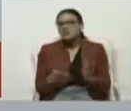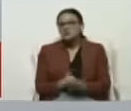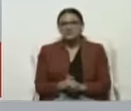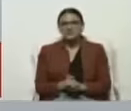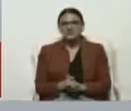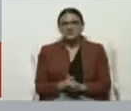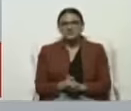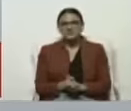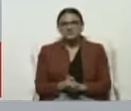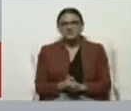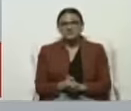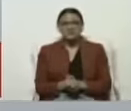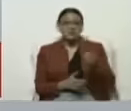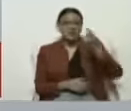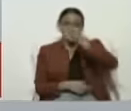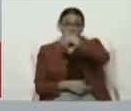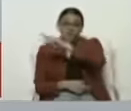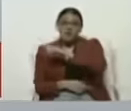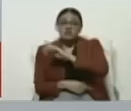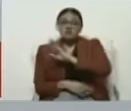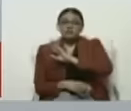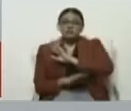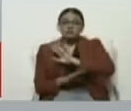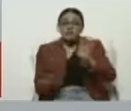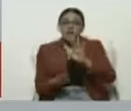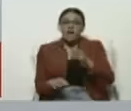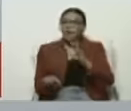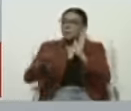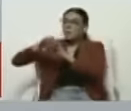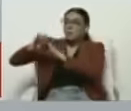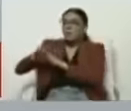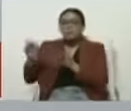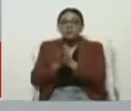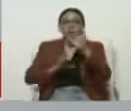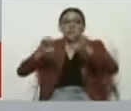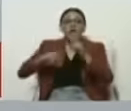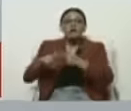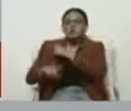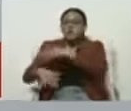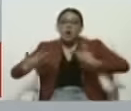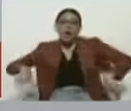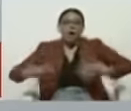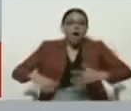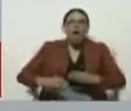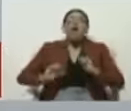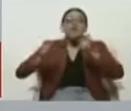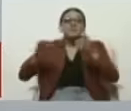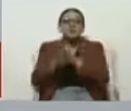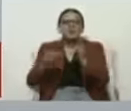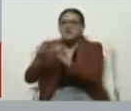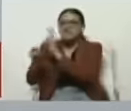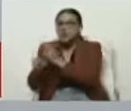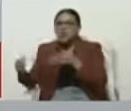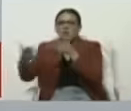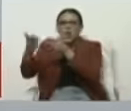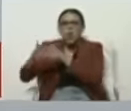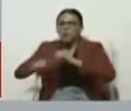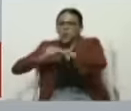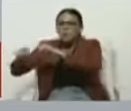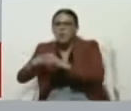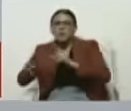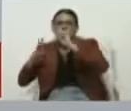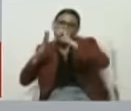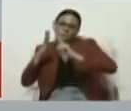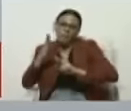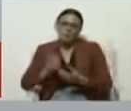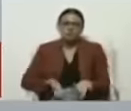Y ellos ya les están diciendo lo que les están diciendo, y por eso recurren a esta cosa. ¿Qué tiene de anormal en un país